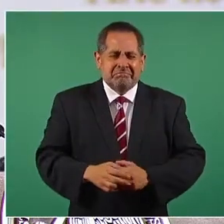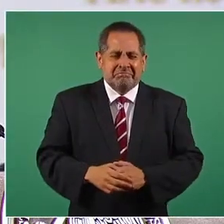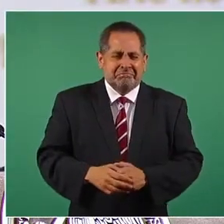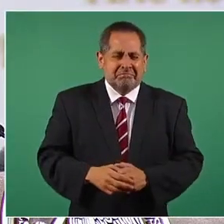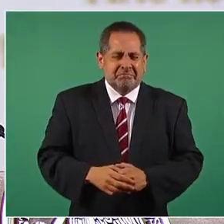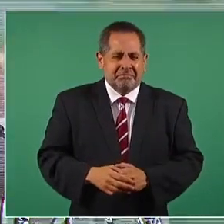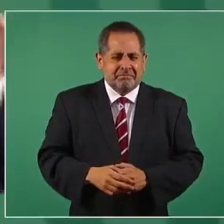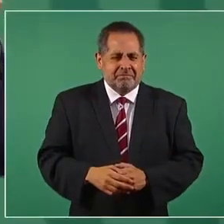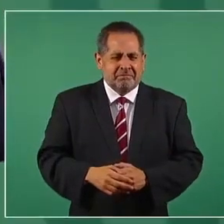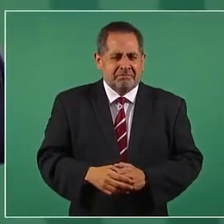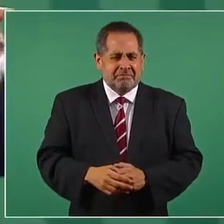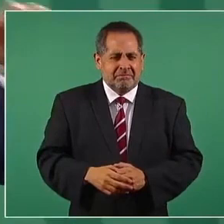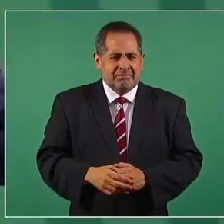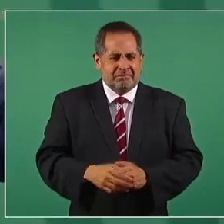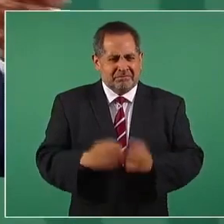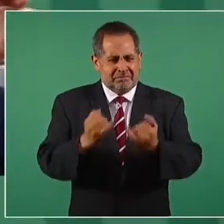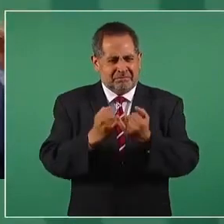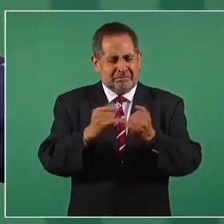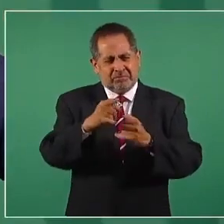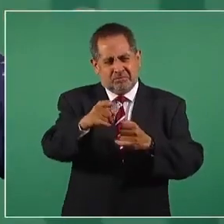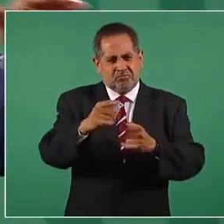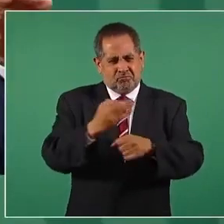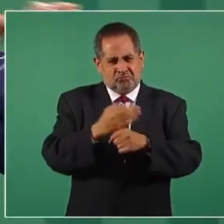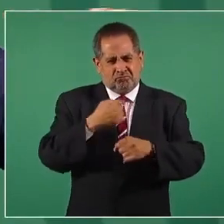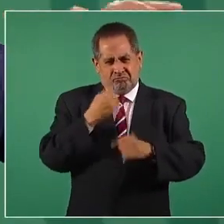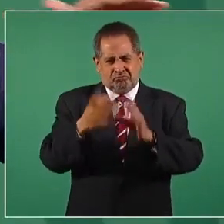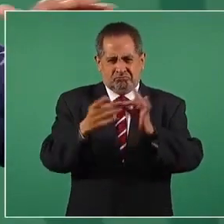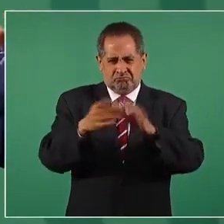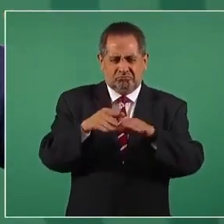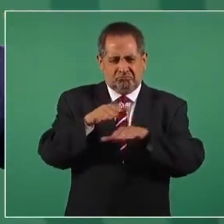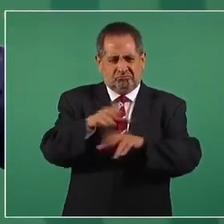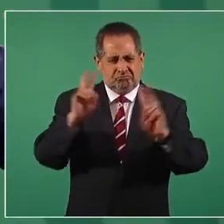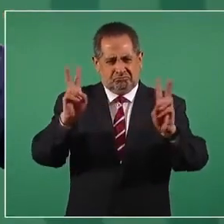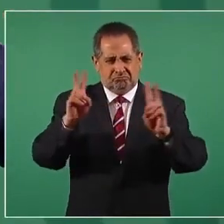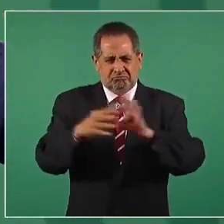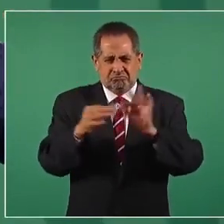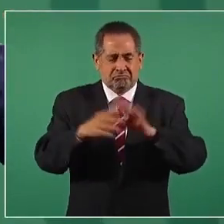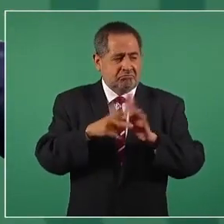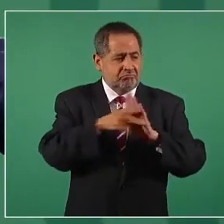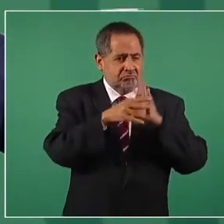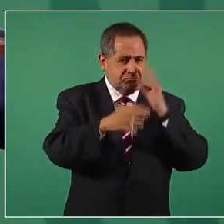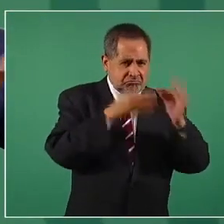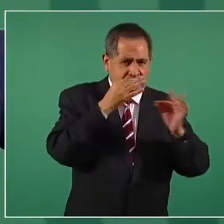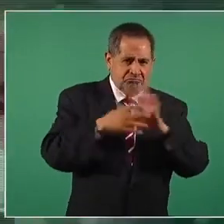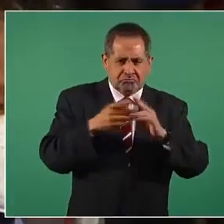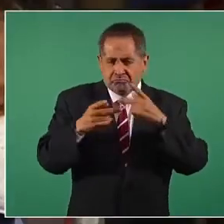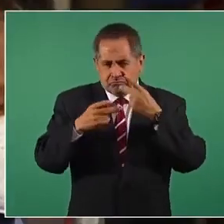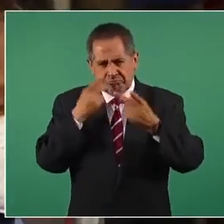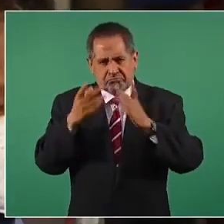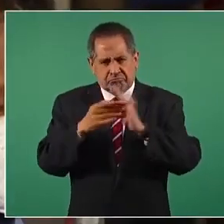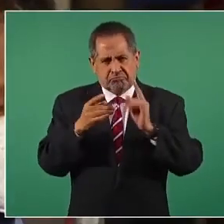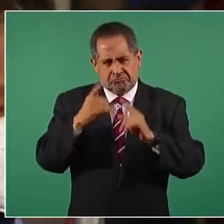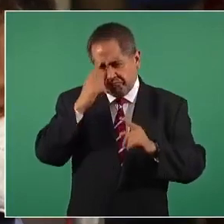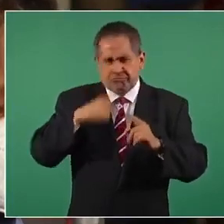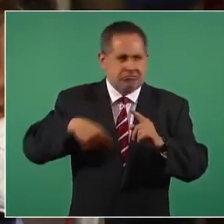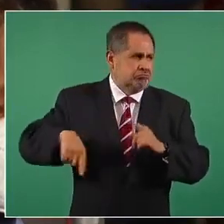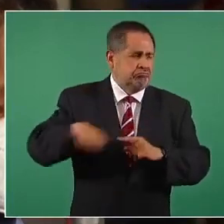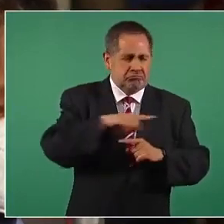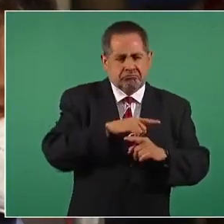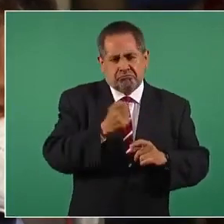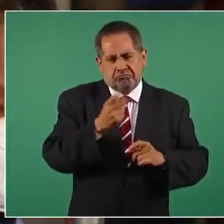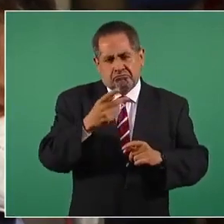Así como estás tratando tú ahora el asunto de los medios, que estás hablando por los